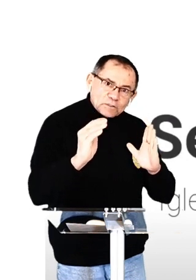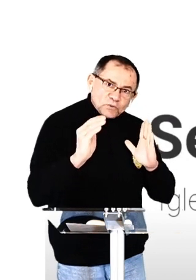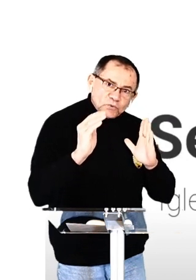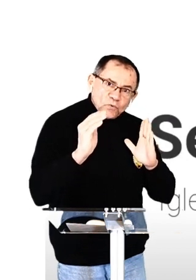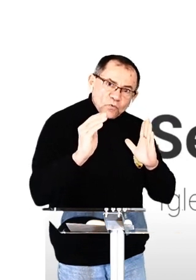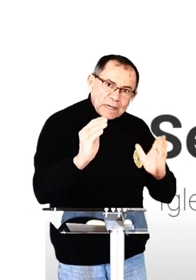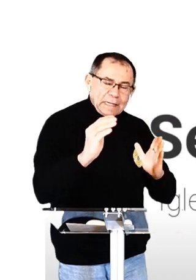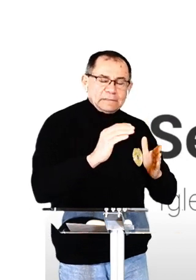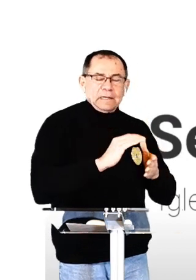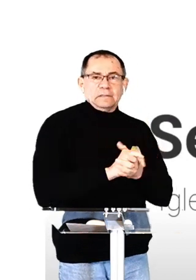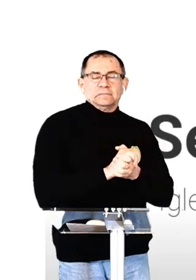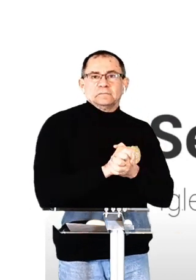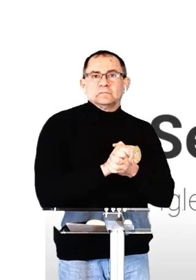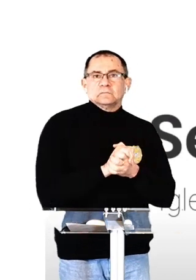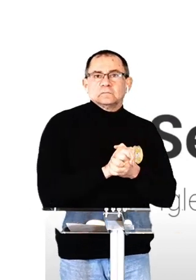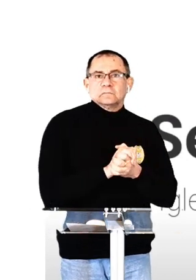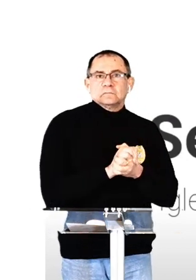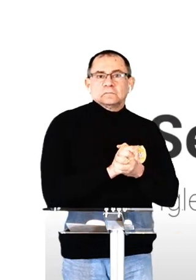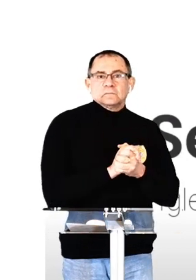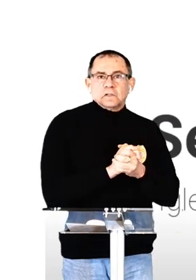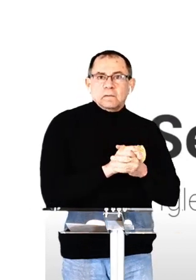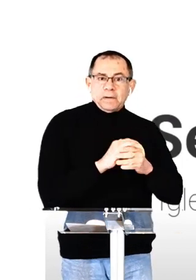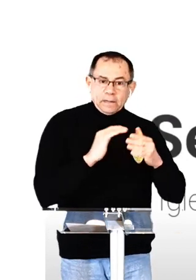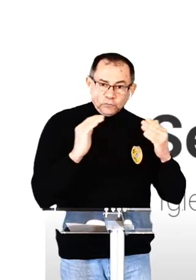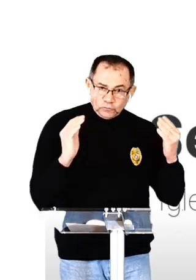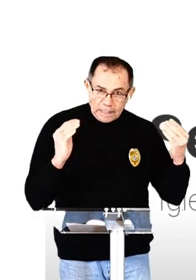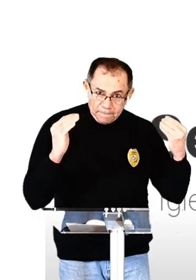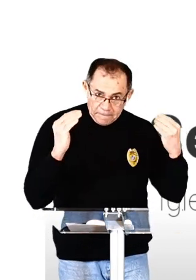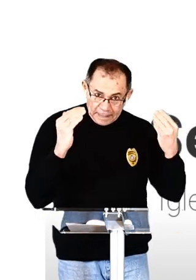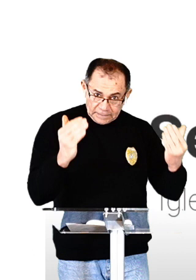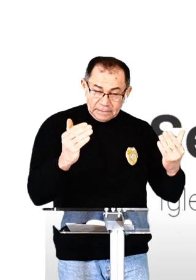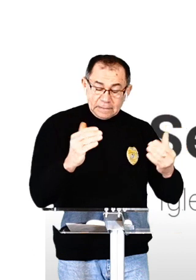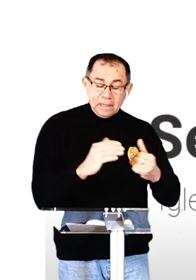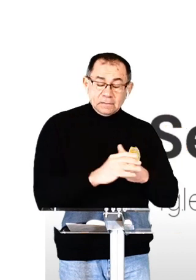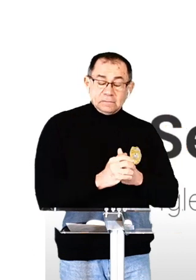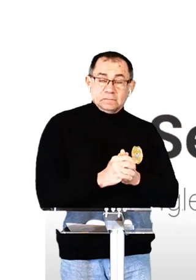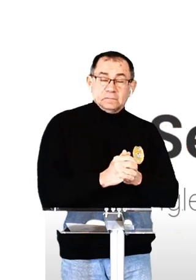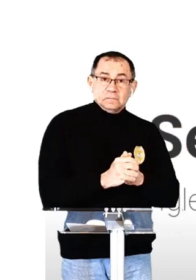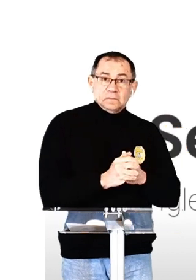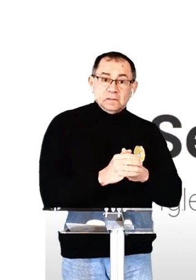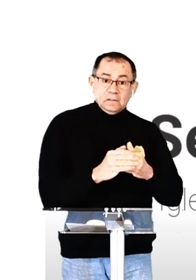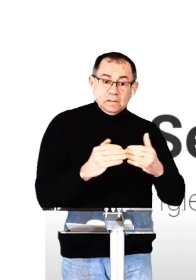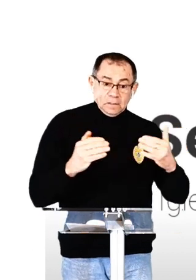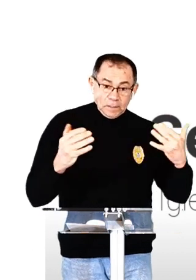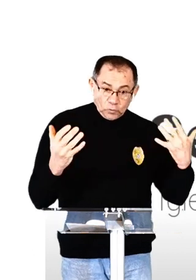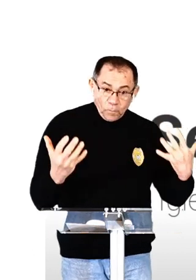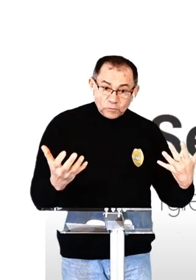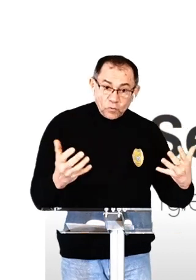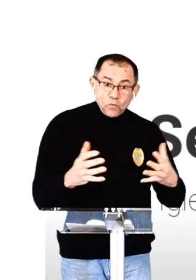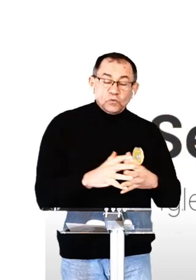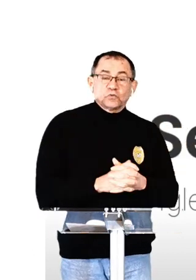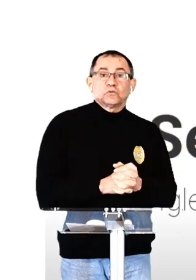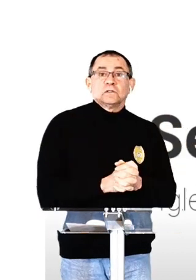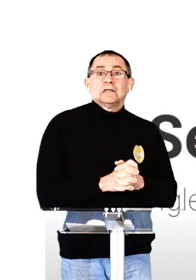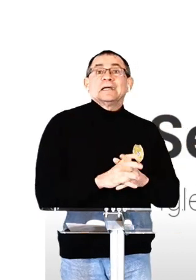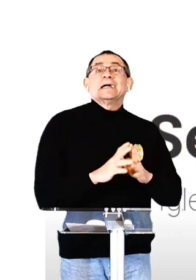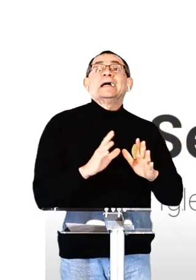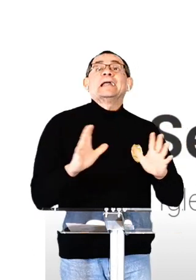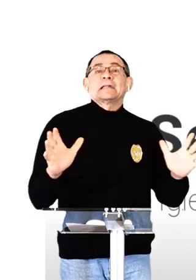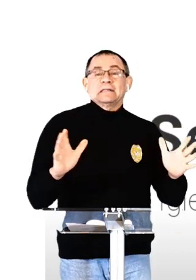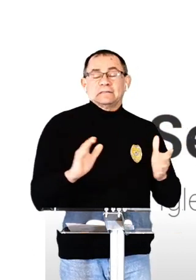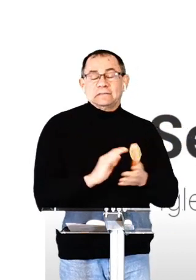a su casa para que usted asista y tome sus cursos